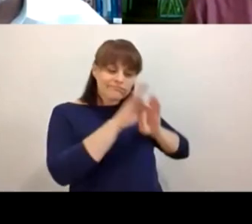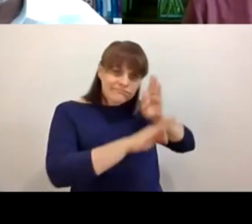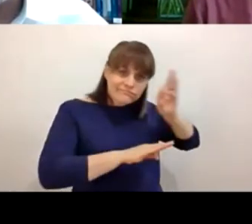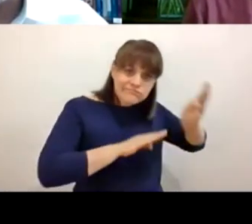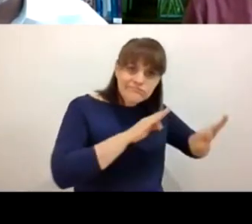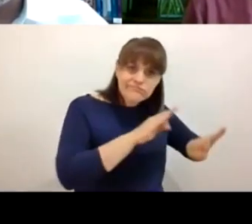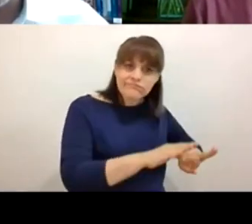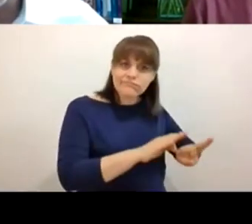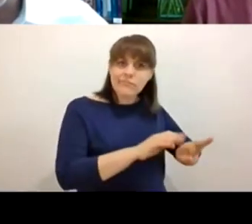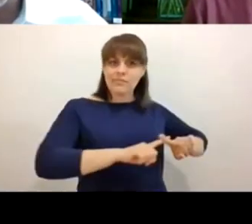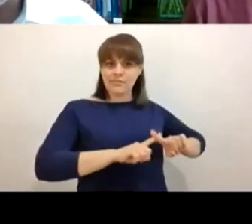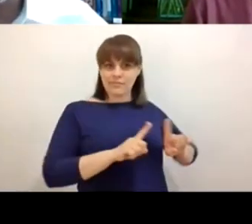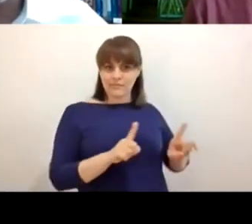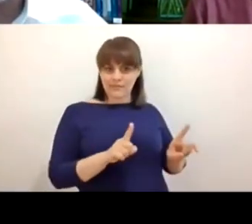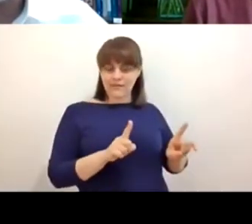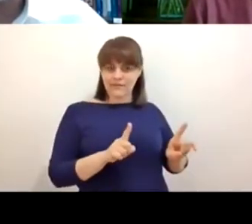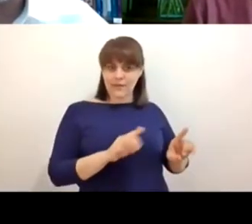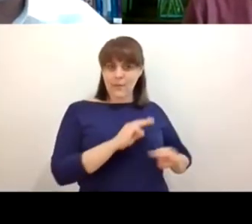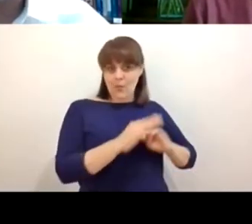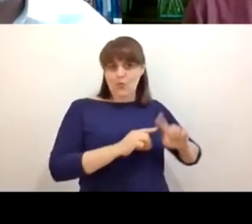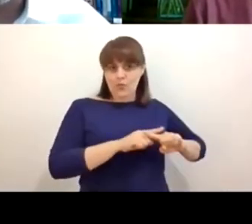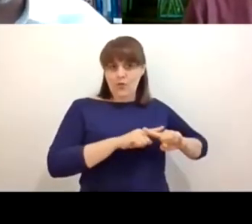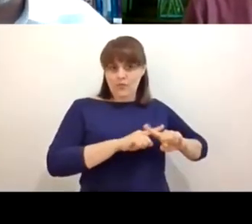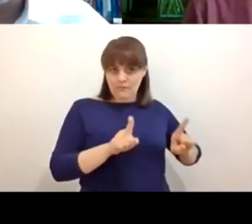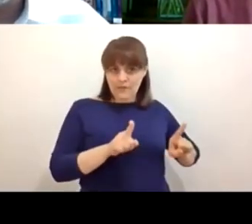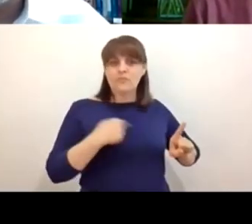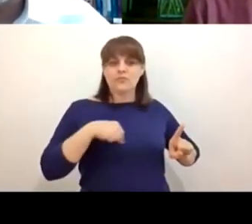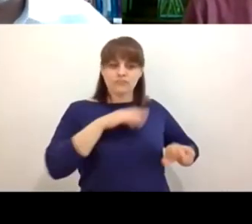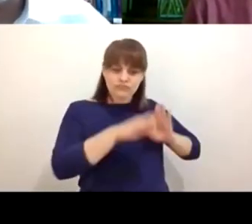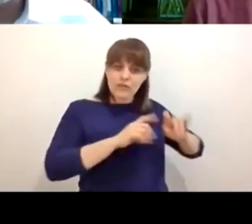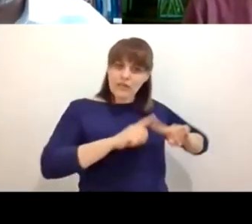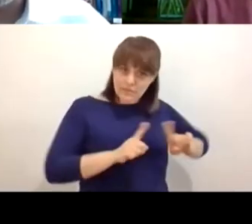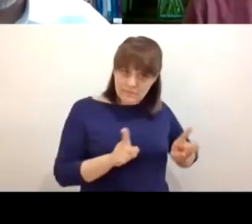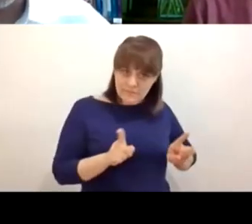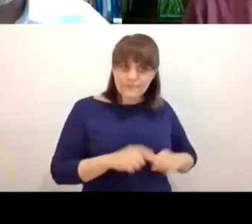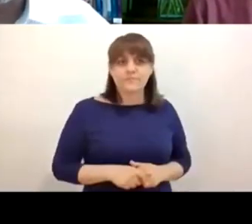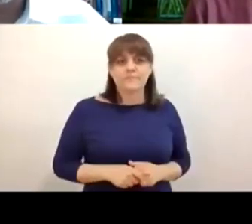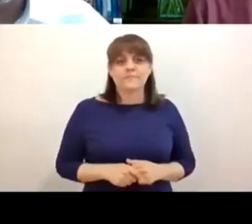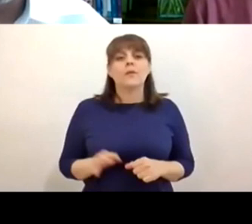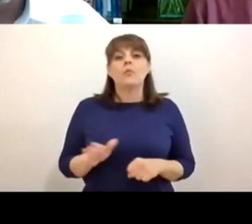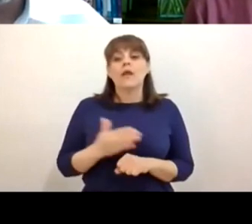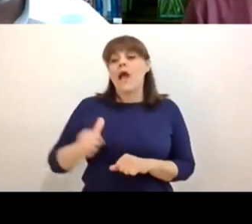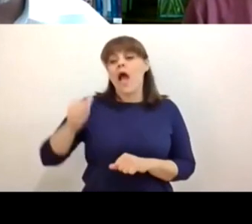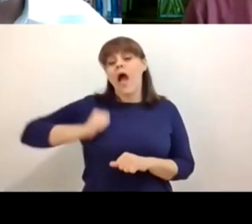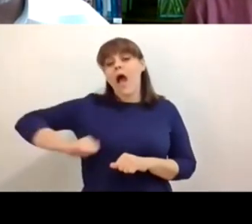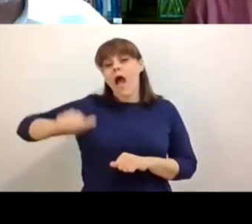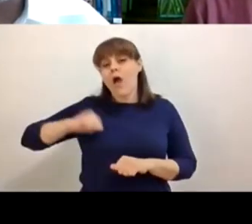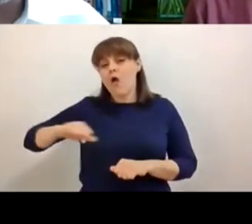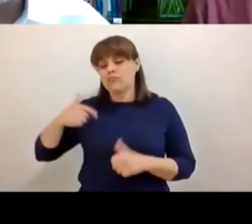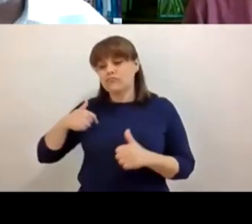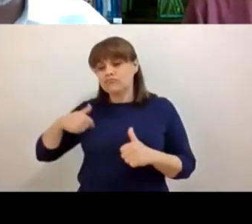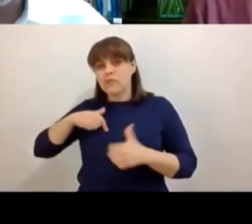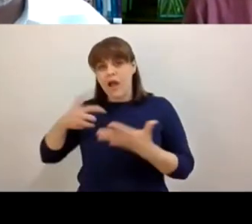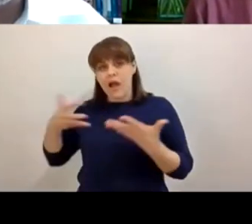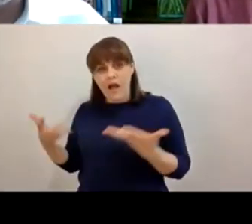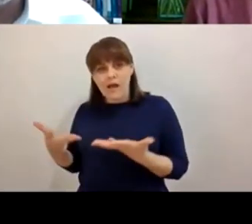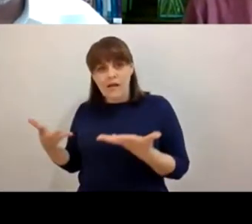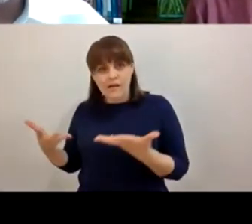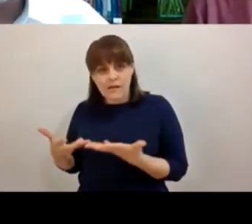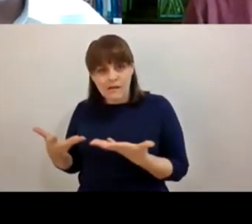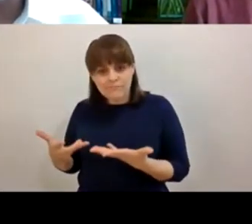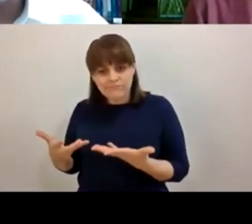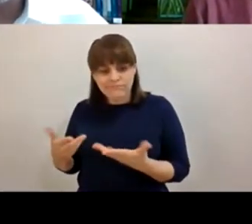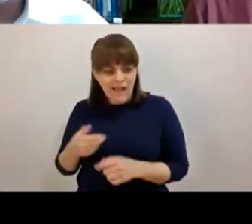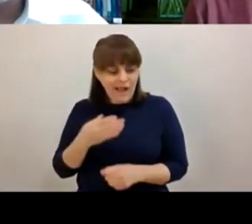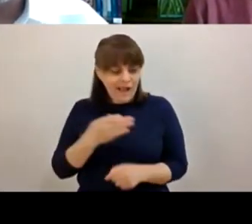formativo que teníamos, el modelo formativo que se nos quedó, no está funcionando. Entonces tenemos una gran tarea como familia.